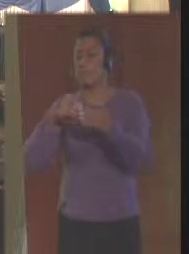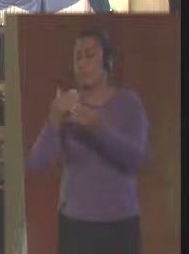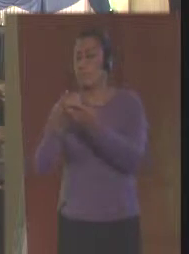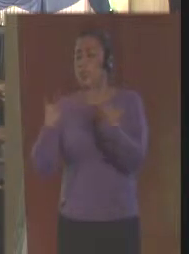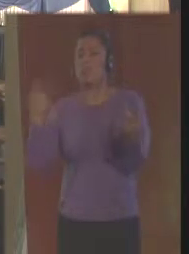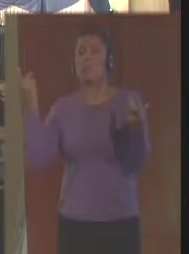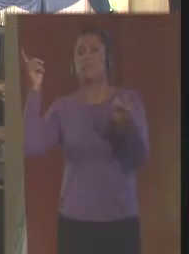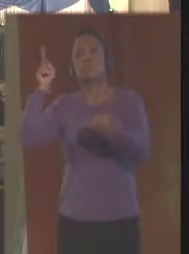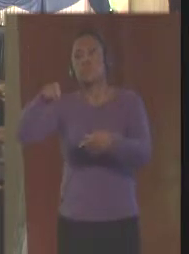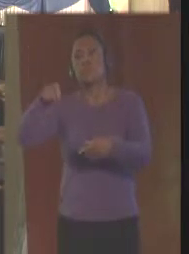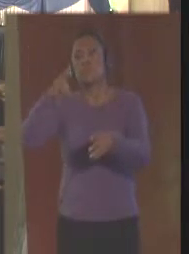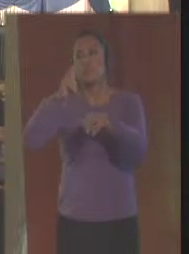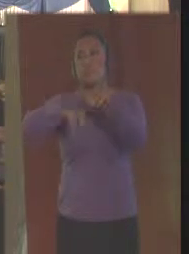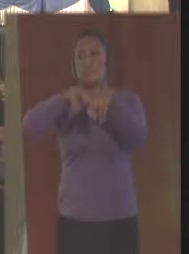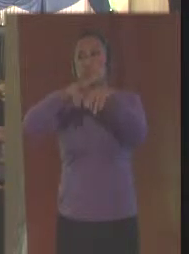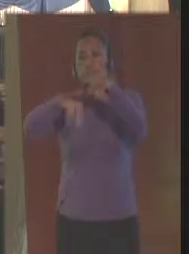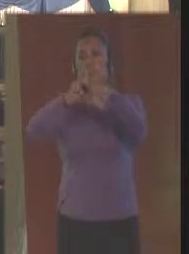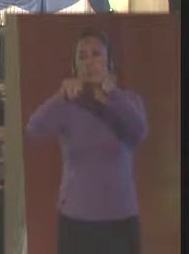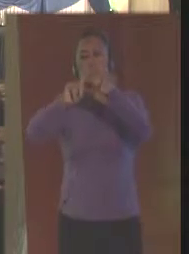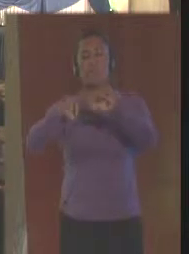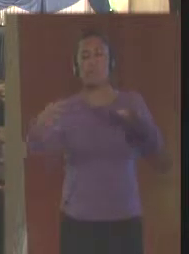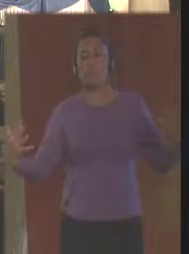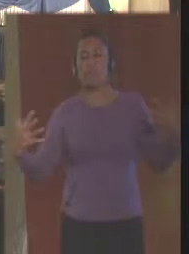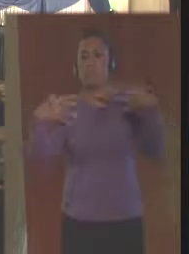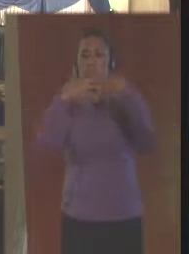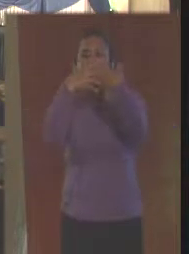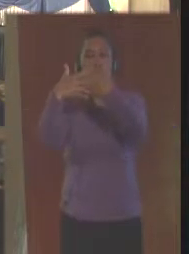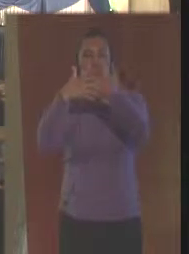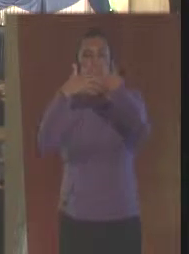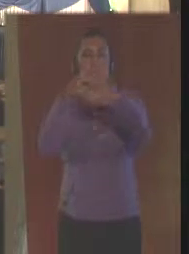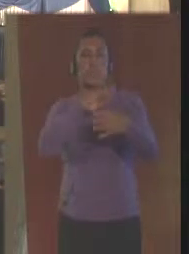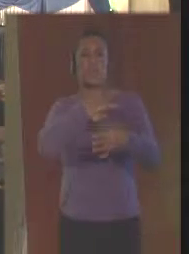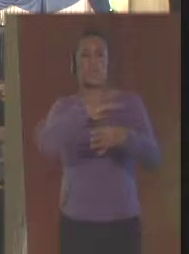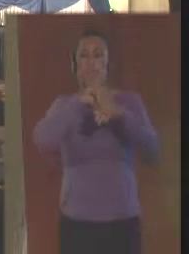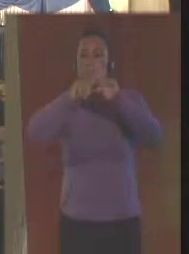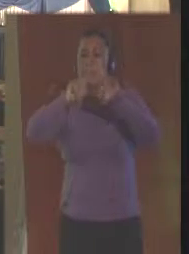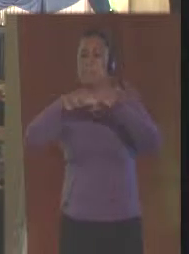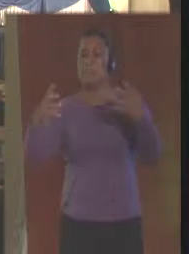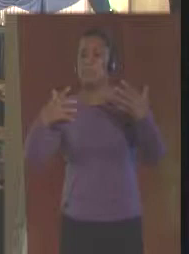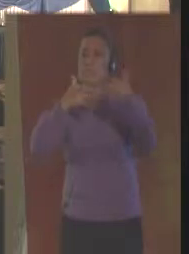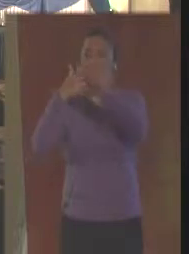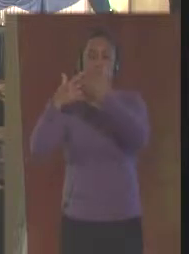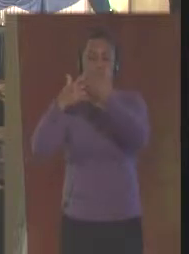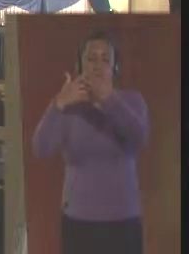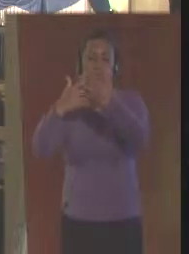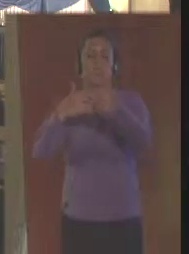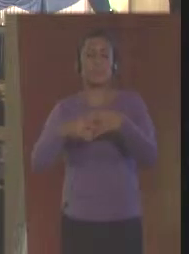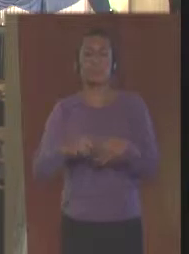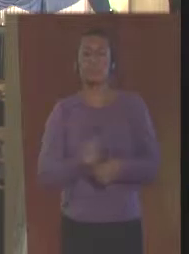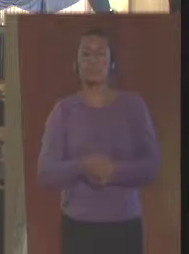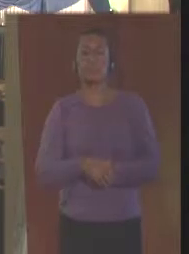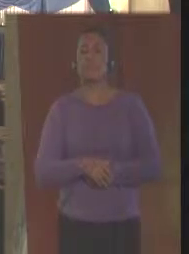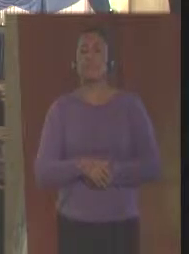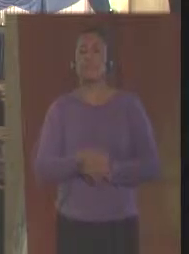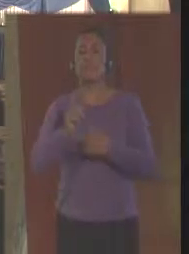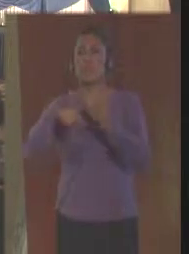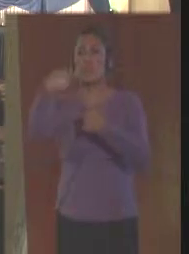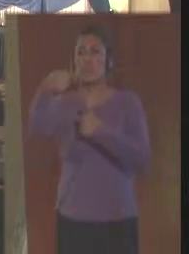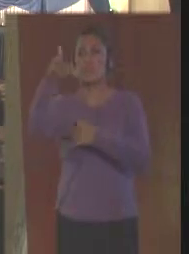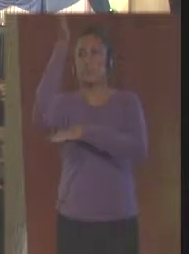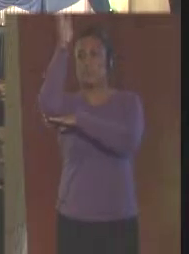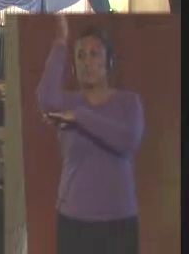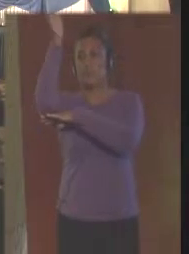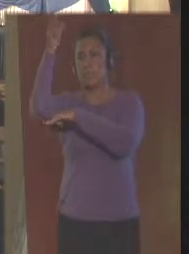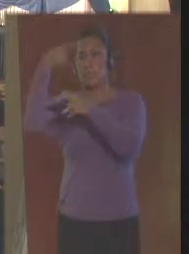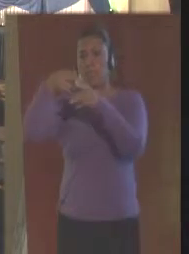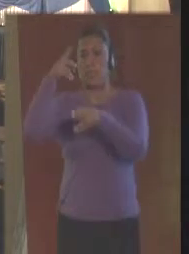de construir una red de alcaldías resilientes. El siguiente expositor es